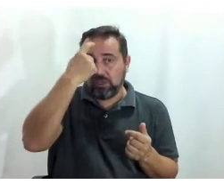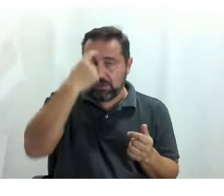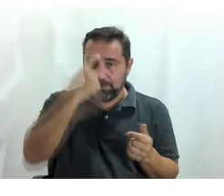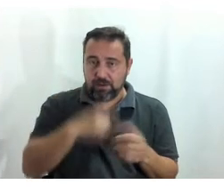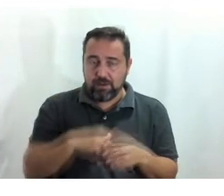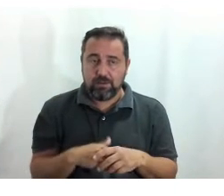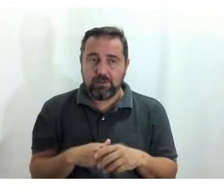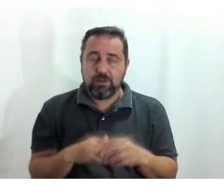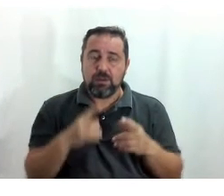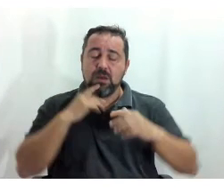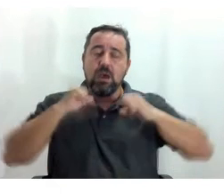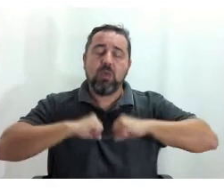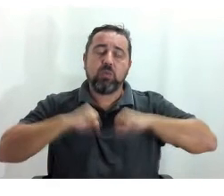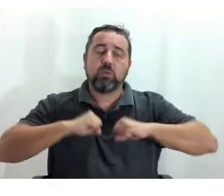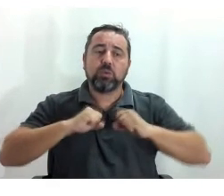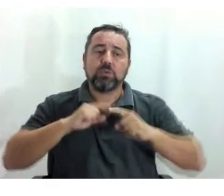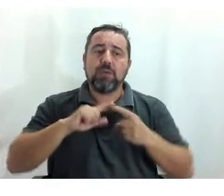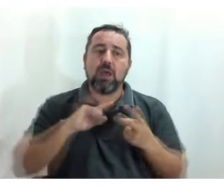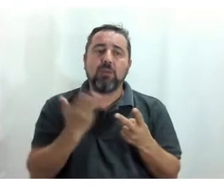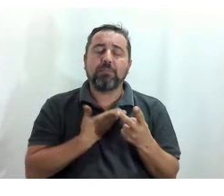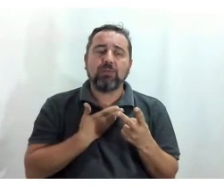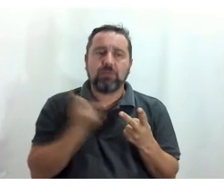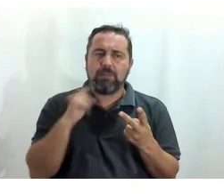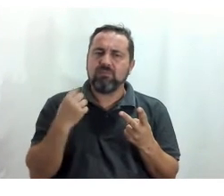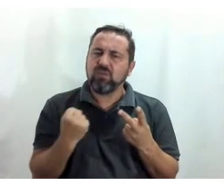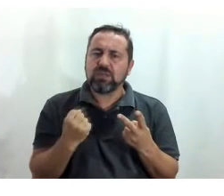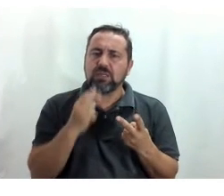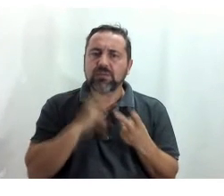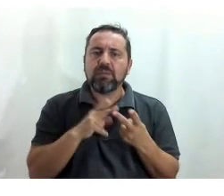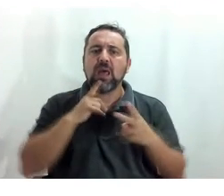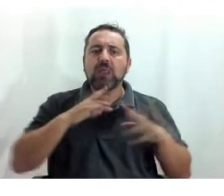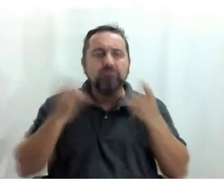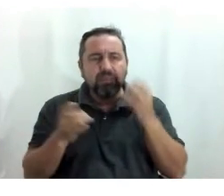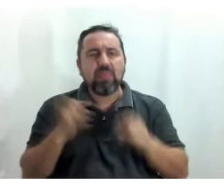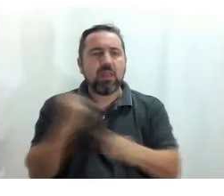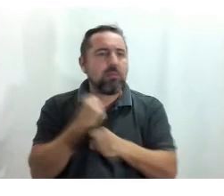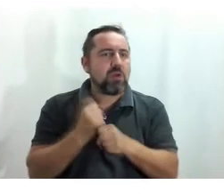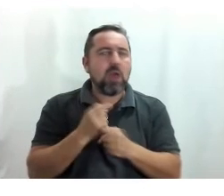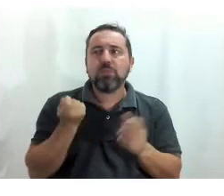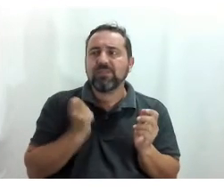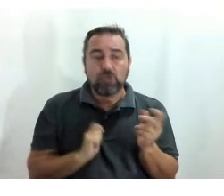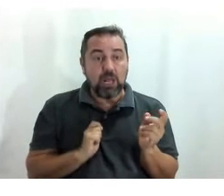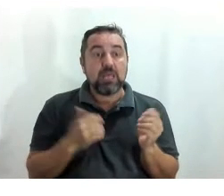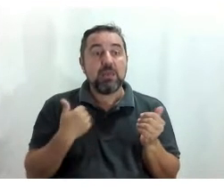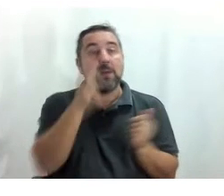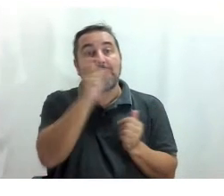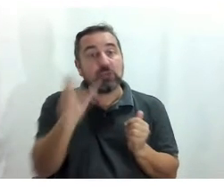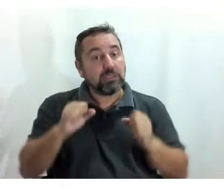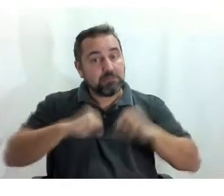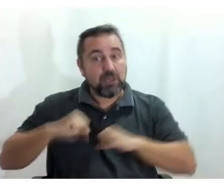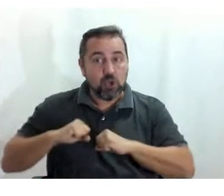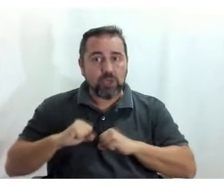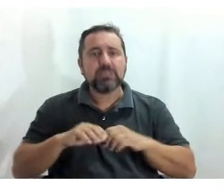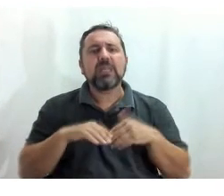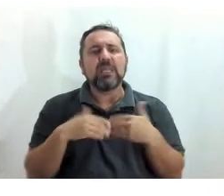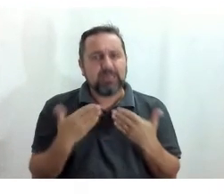En los adultos, por ejemplo, tiene un gran impacto sobre la actividad laboral o profesional, y ya en las personas mayores también va a